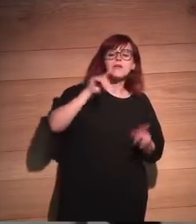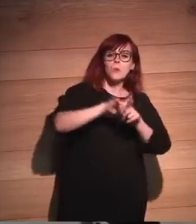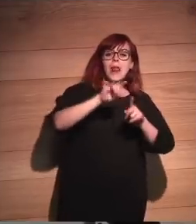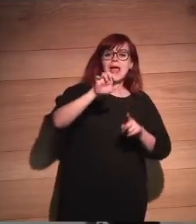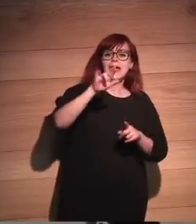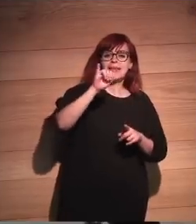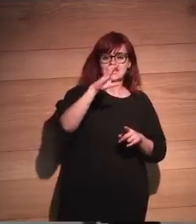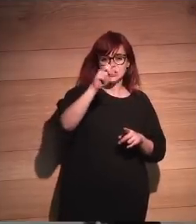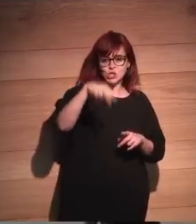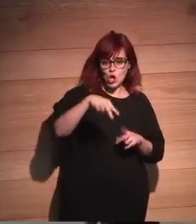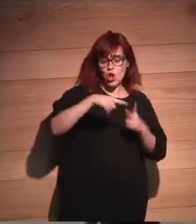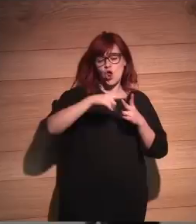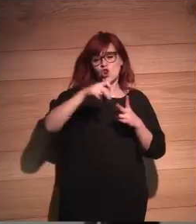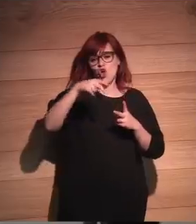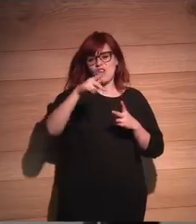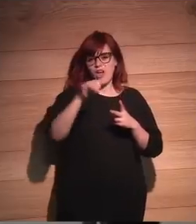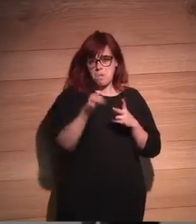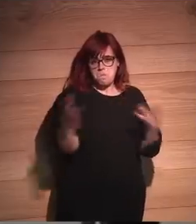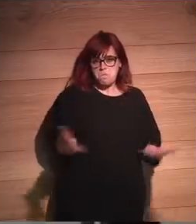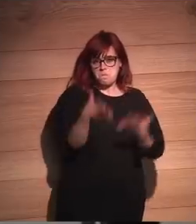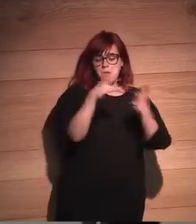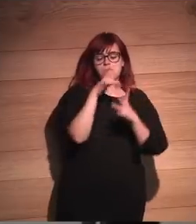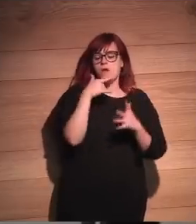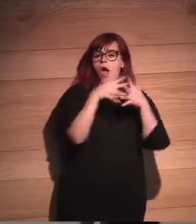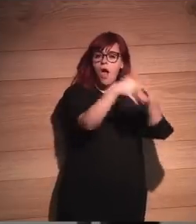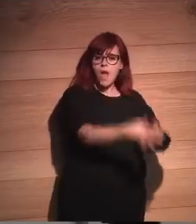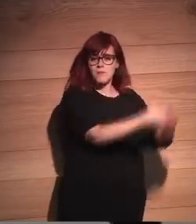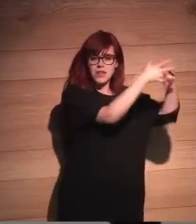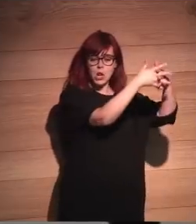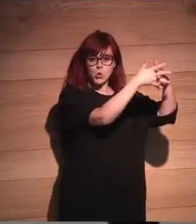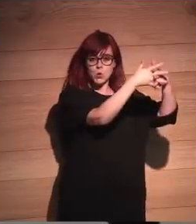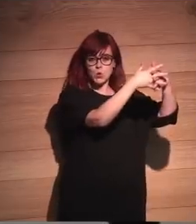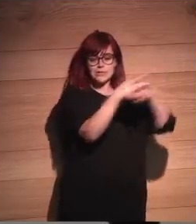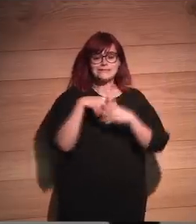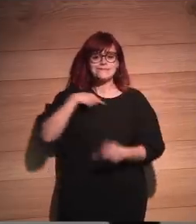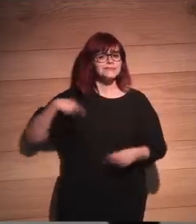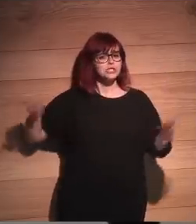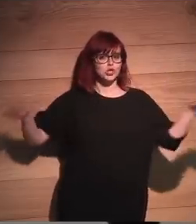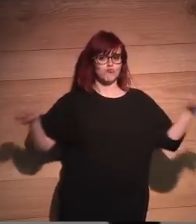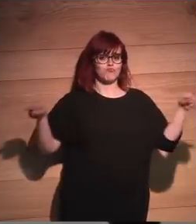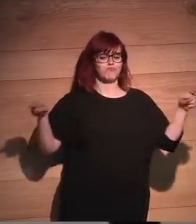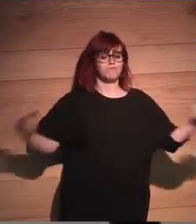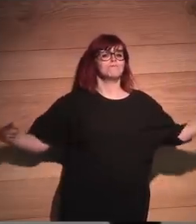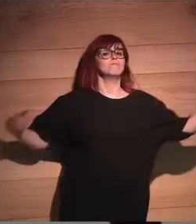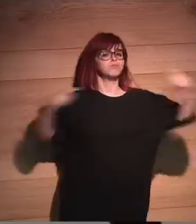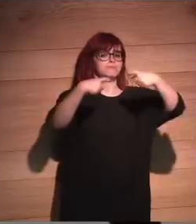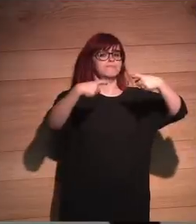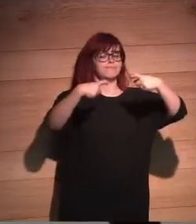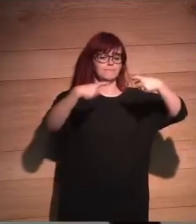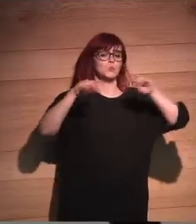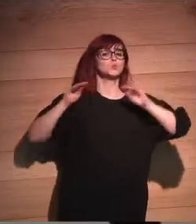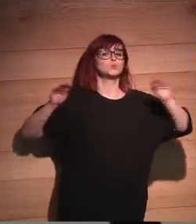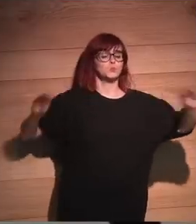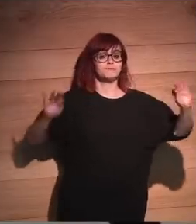pero ahora mismo quien más peso tiene son los americanos y los chinos. Y ahí entra la confrontación y ahí es